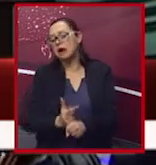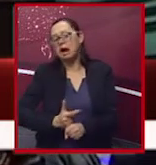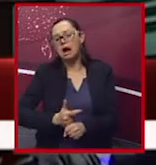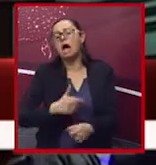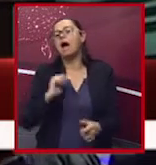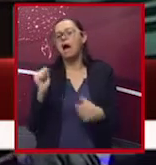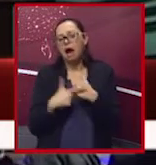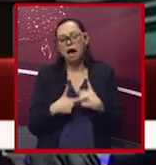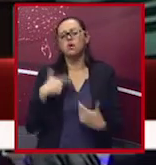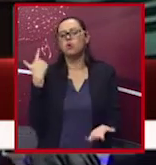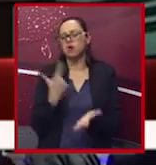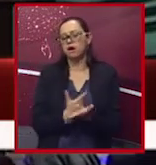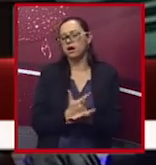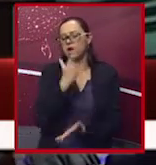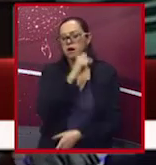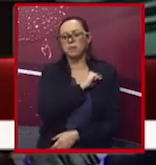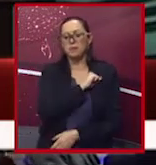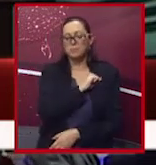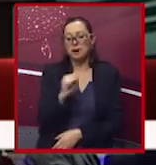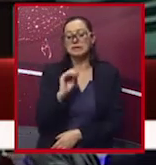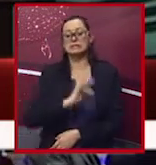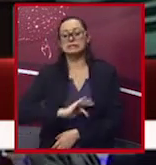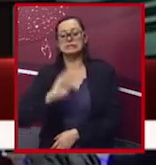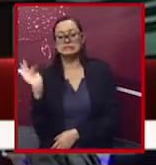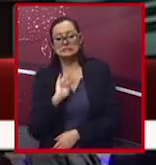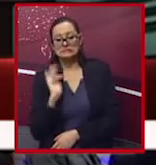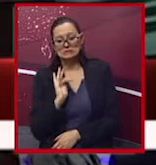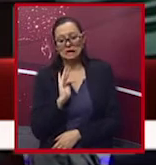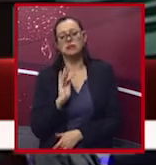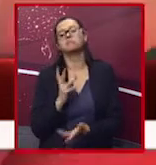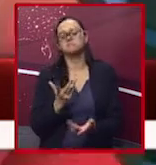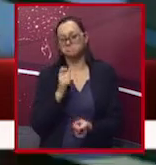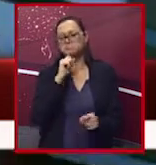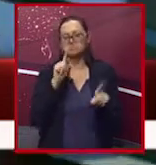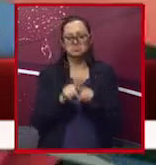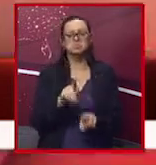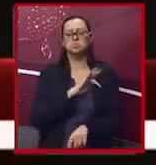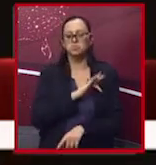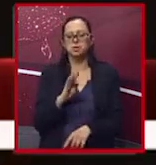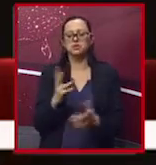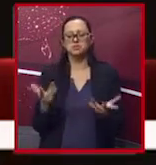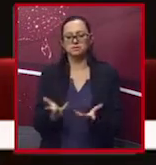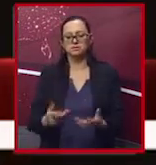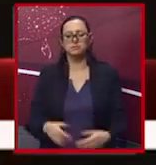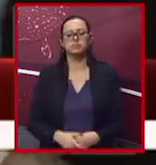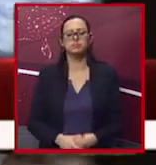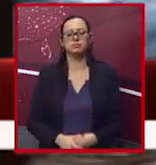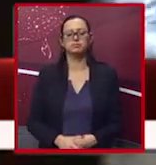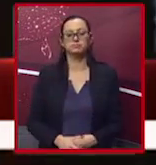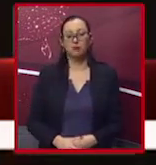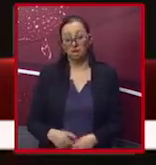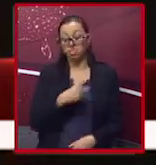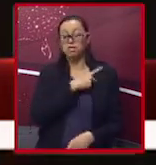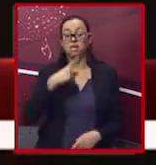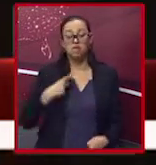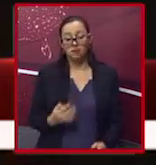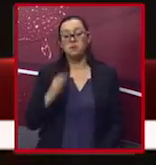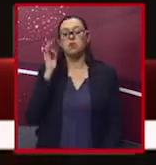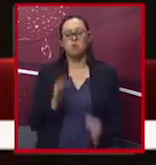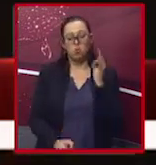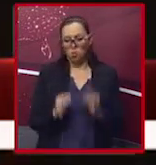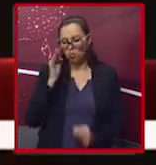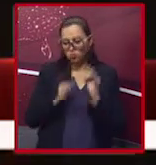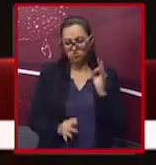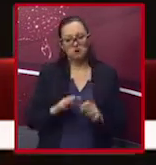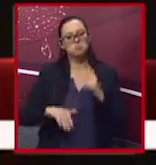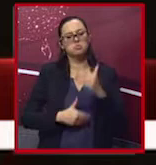de responsabilidad o en la probable comisión de delitos. Y se juzgue, y se procese, y se